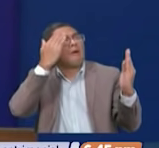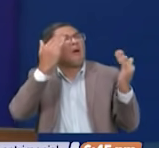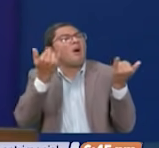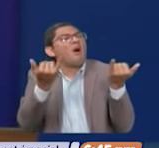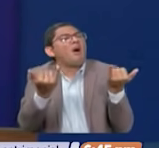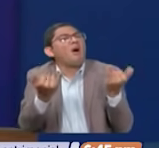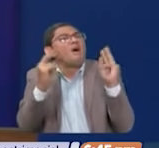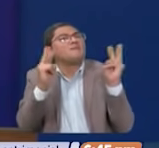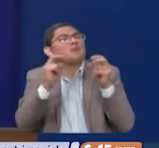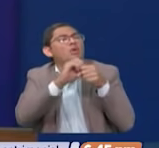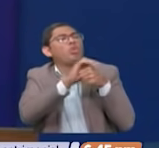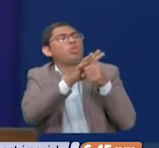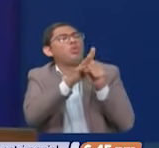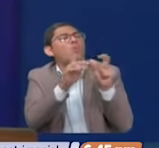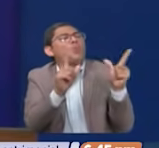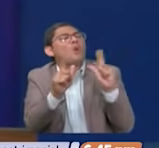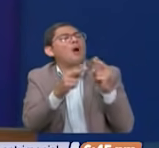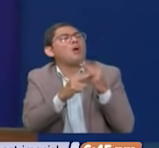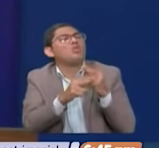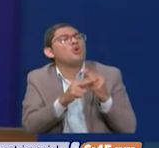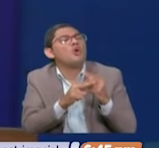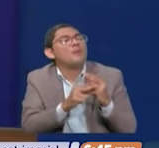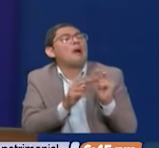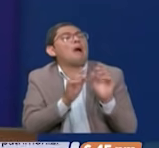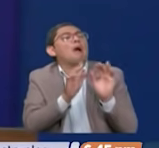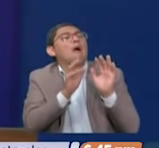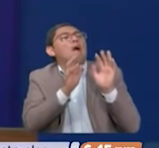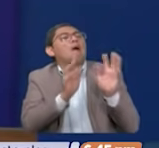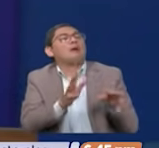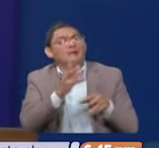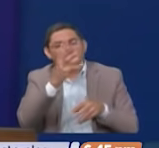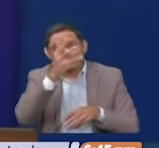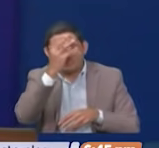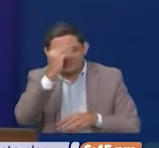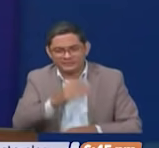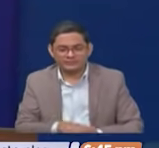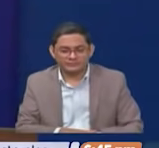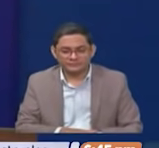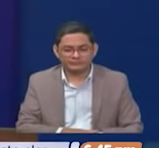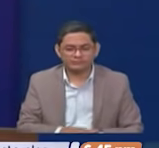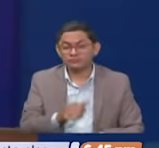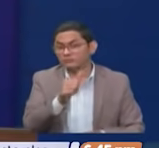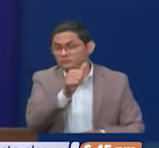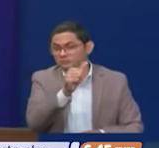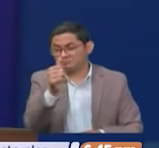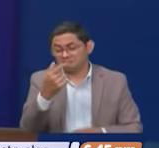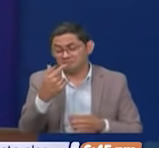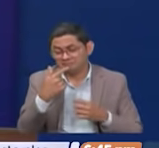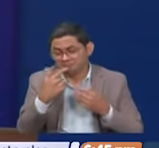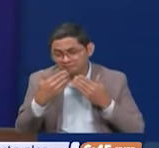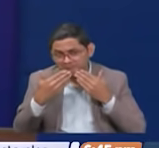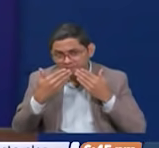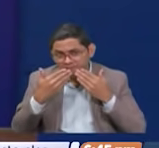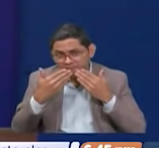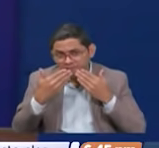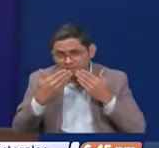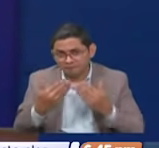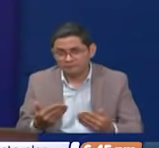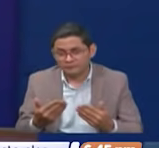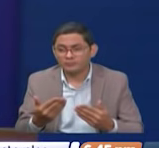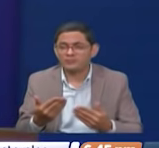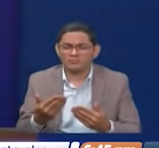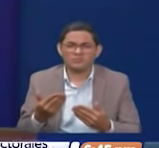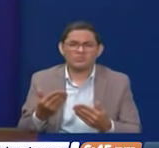circula en un momento dado en panamá por último me gustaría agradecer a todo el personal